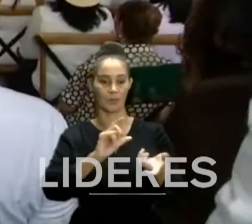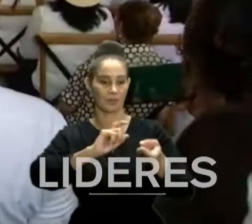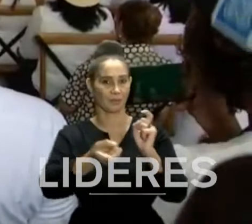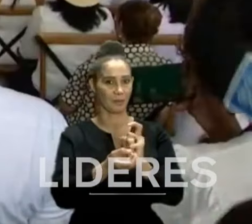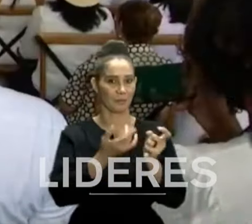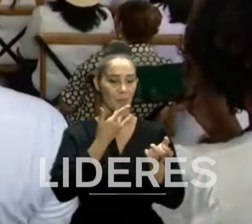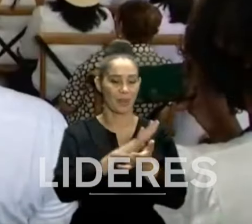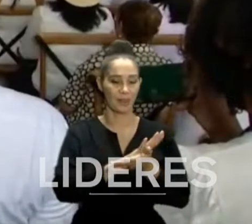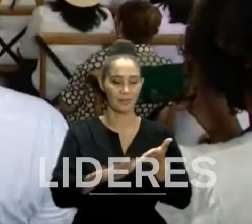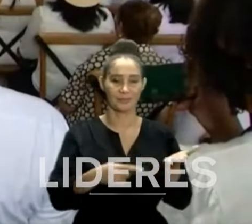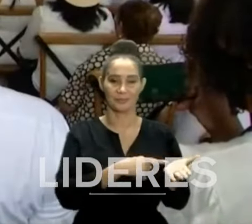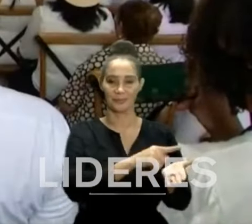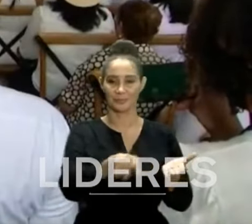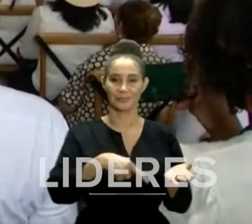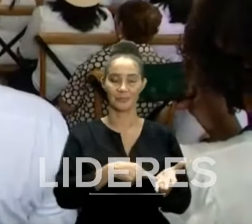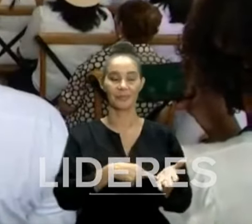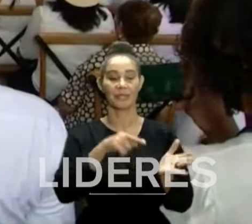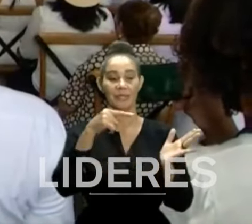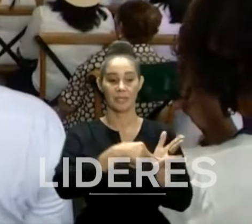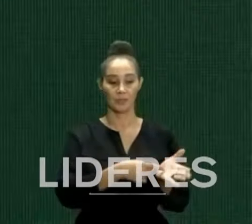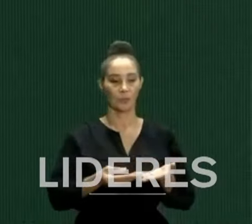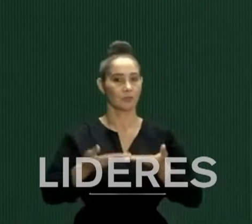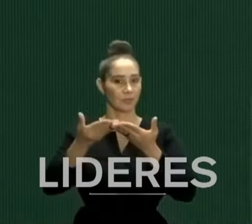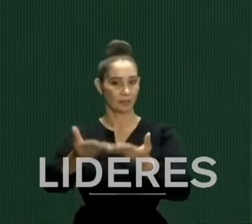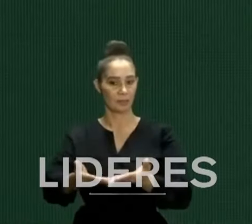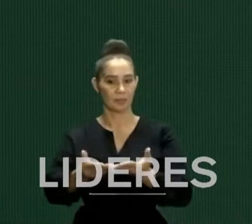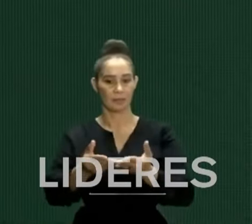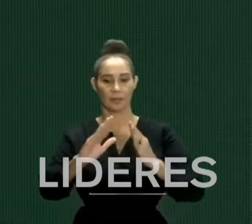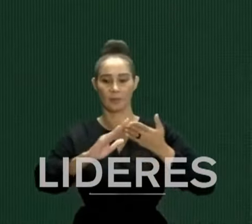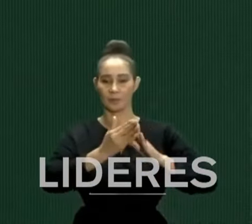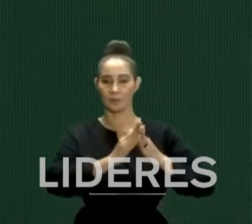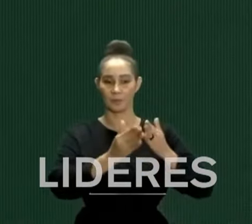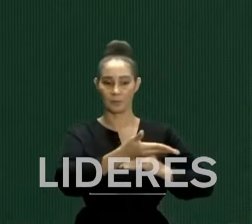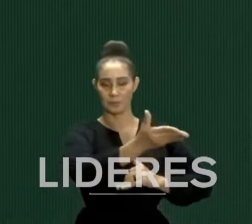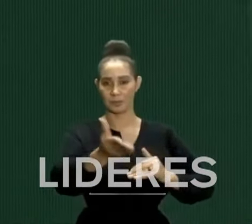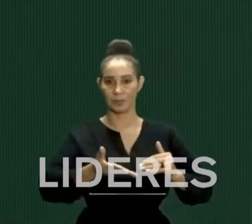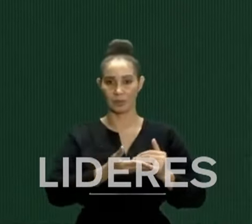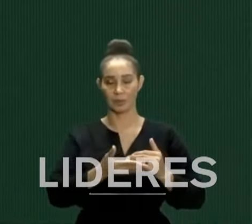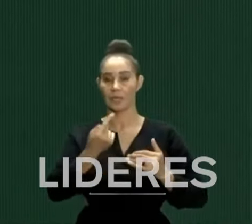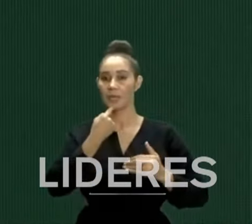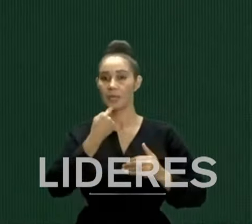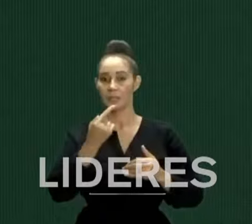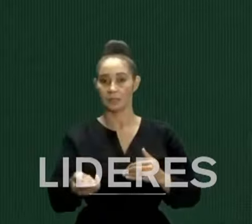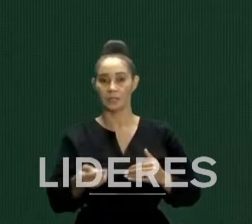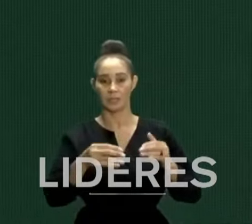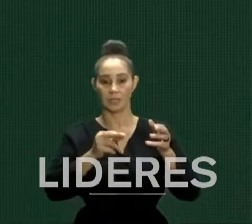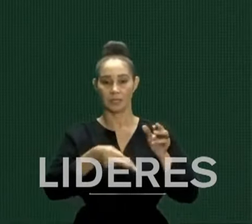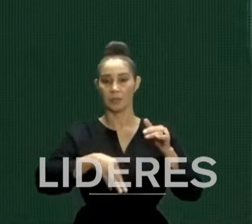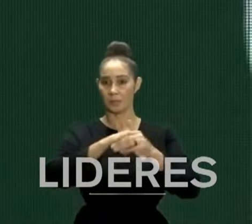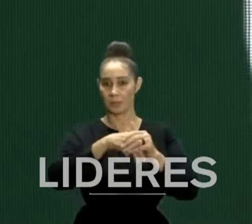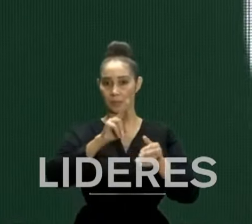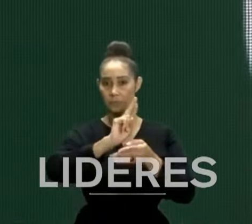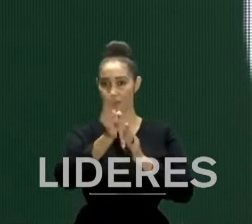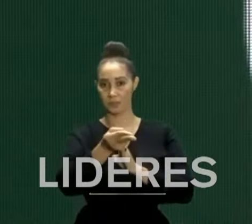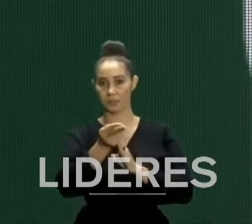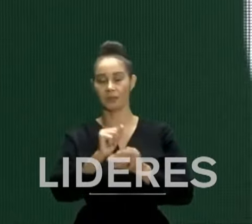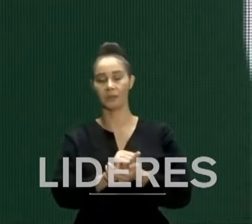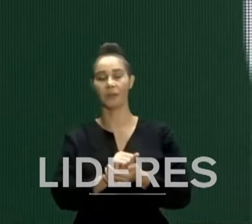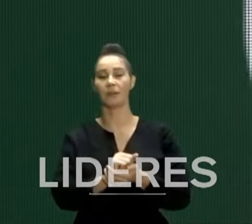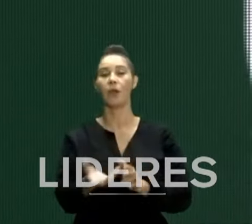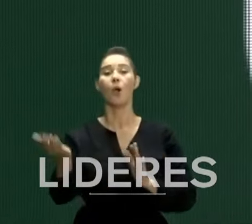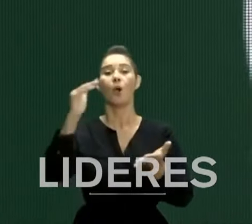hoy les damos, esto que hoy entregamos a estos municipios. Ya mencioné al Banco de Reservas, y una vez